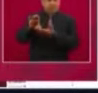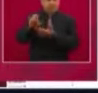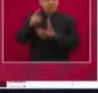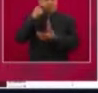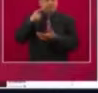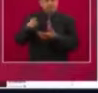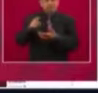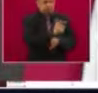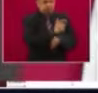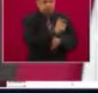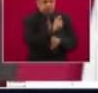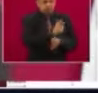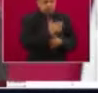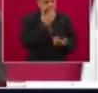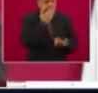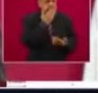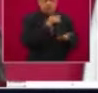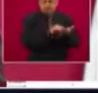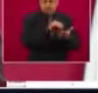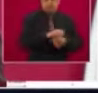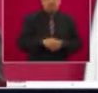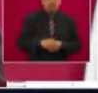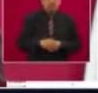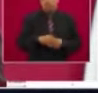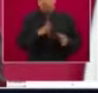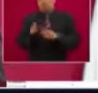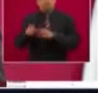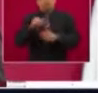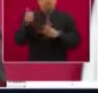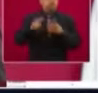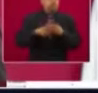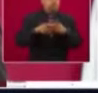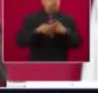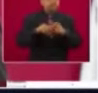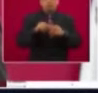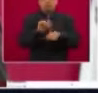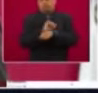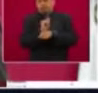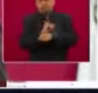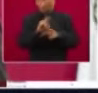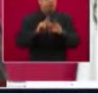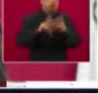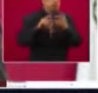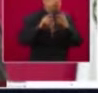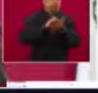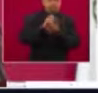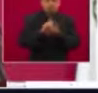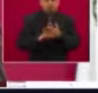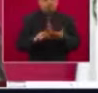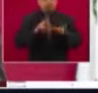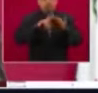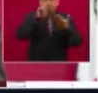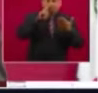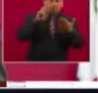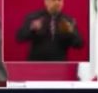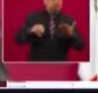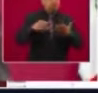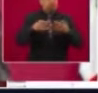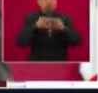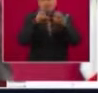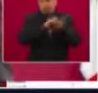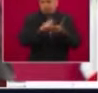a sus empresas también los pone en riesgo, porque habrá concesionarios, dueños de periódicos, que para llevar la fiesta en paz